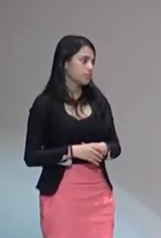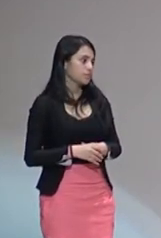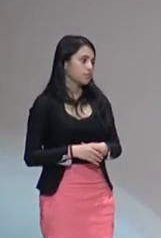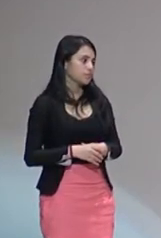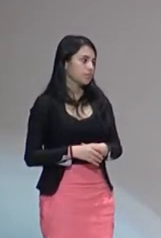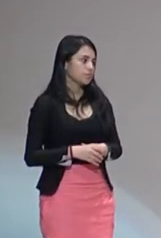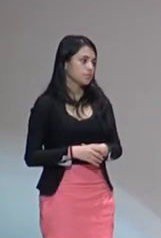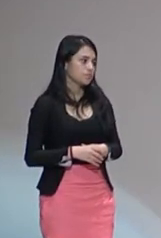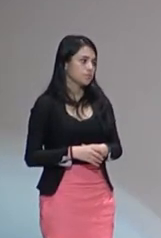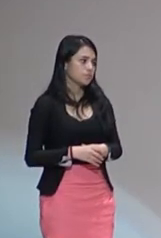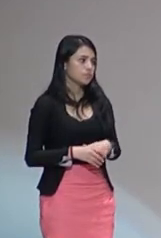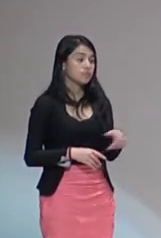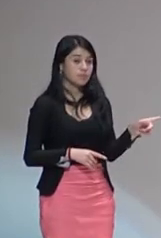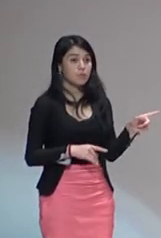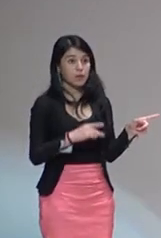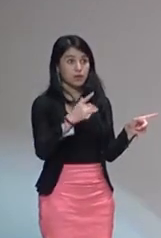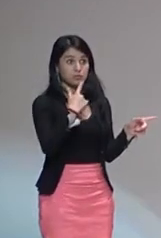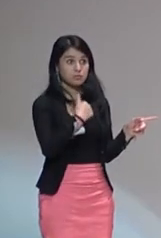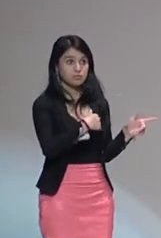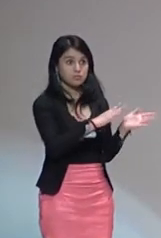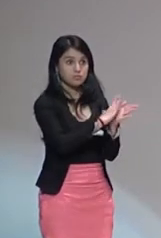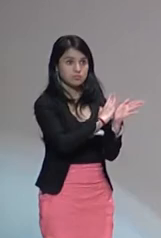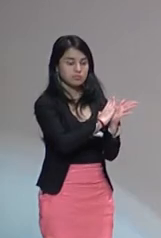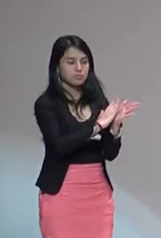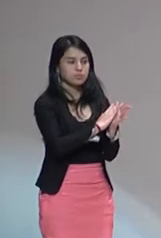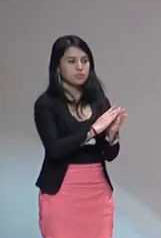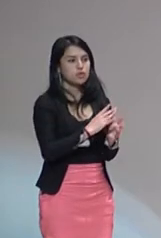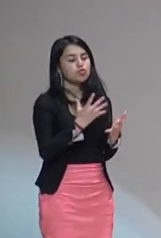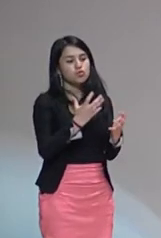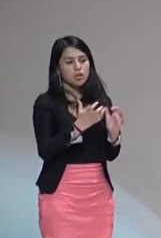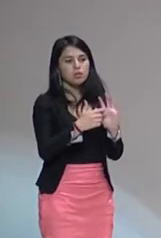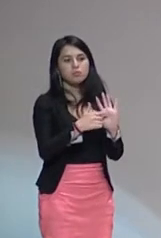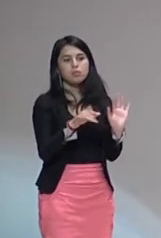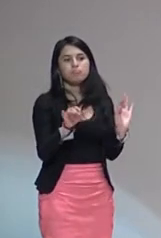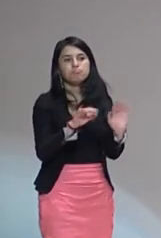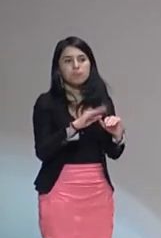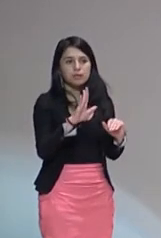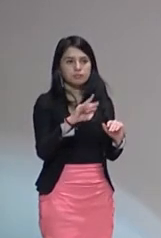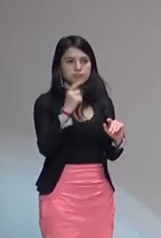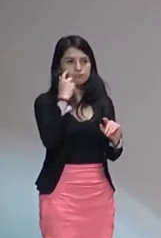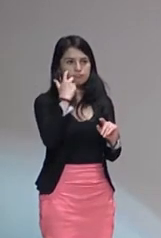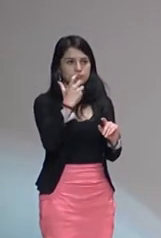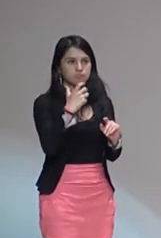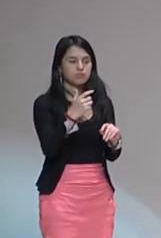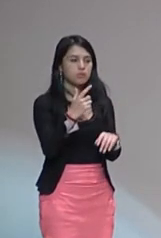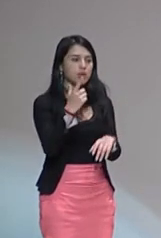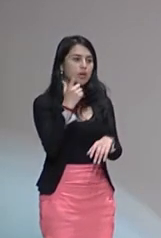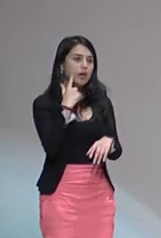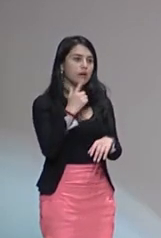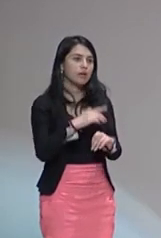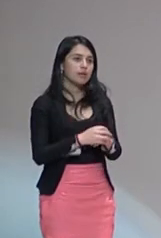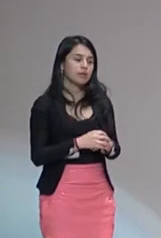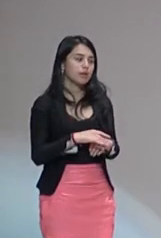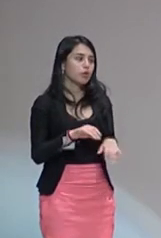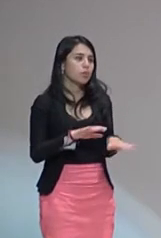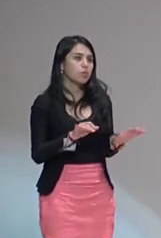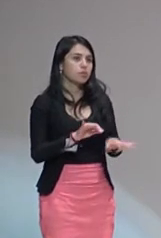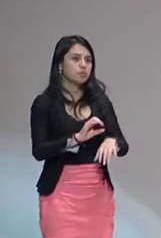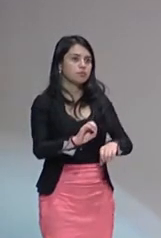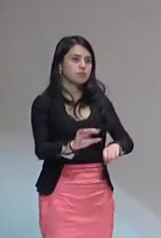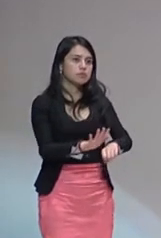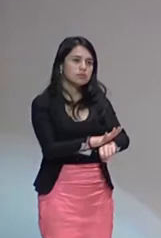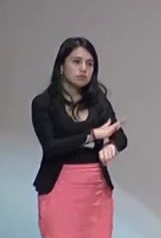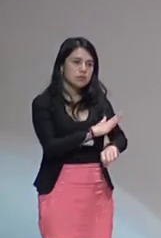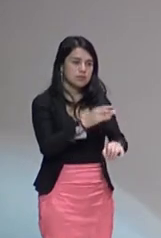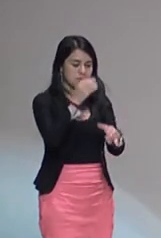Bueno, tan bonito lo que dicen, solamente quiero resaltar, Dilia dijo desde la sensibilidad y